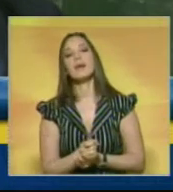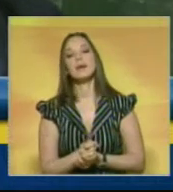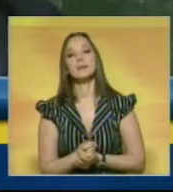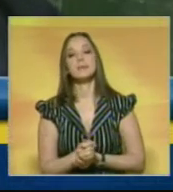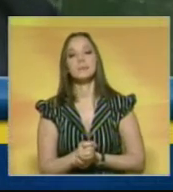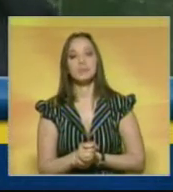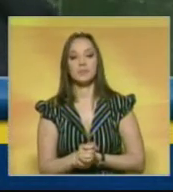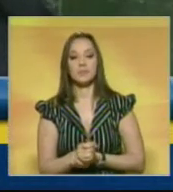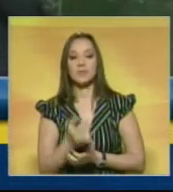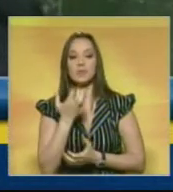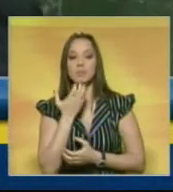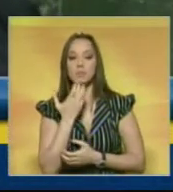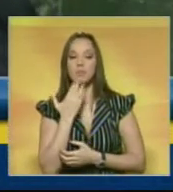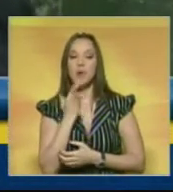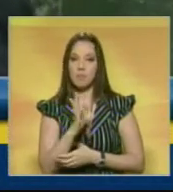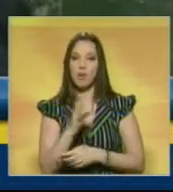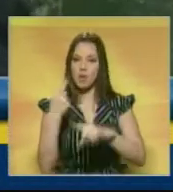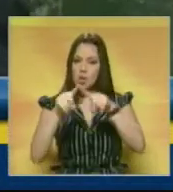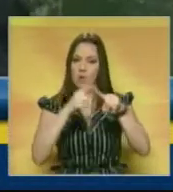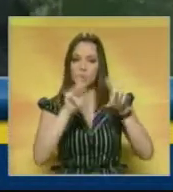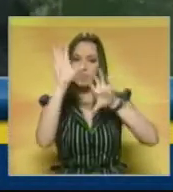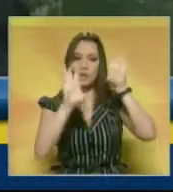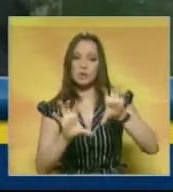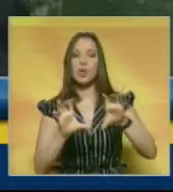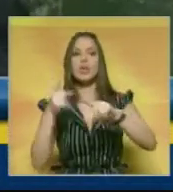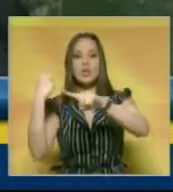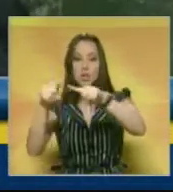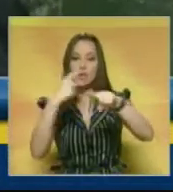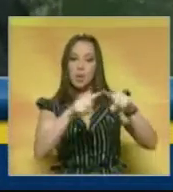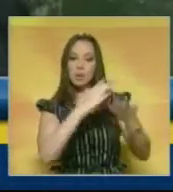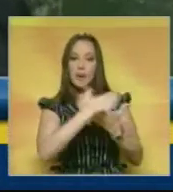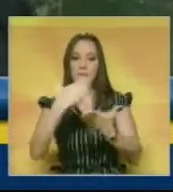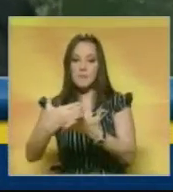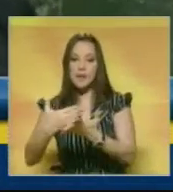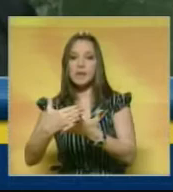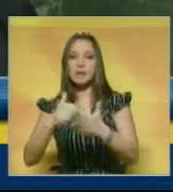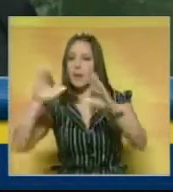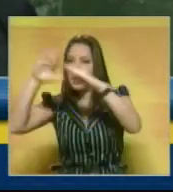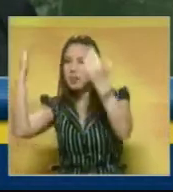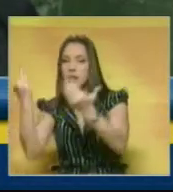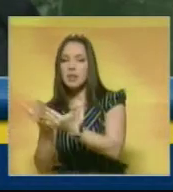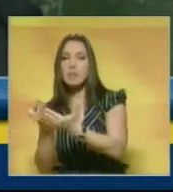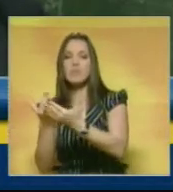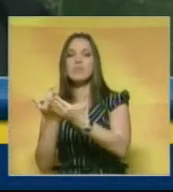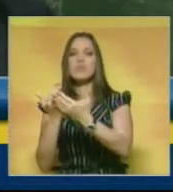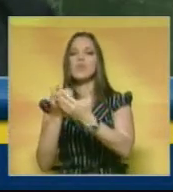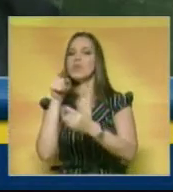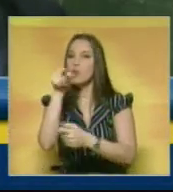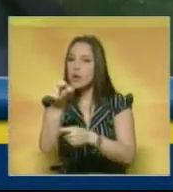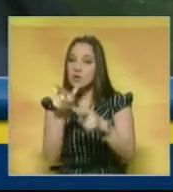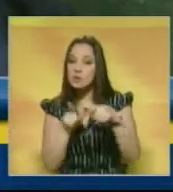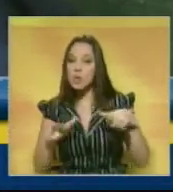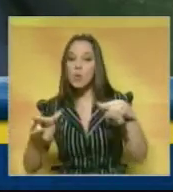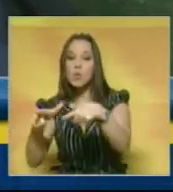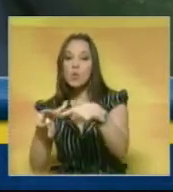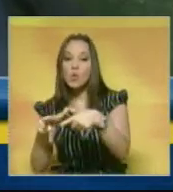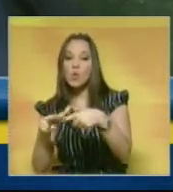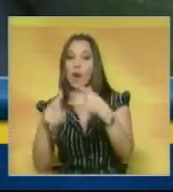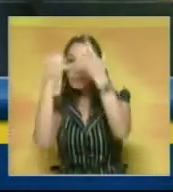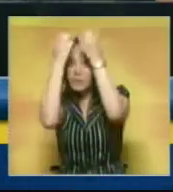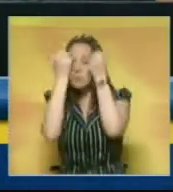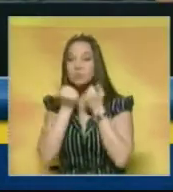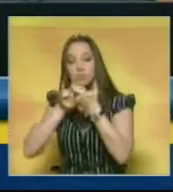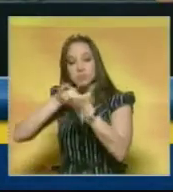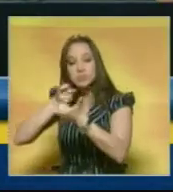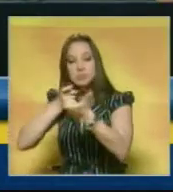en el Cáucaso y en nuestras regiones y en otras partes del mundo han generado un sitio ideal para el extremismo y el